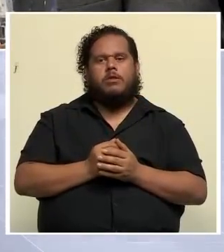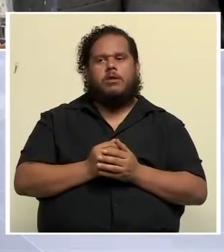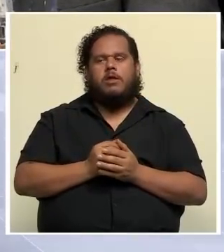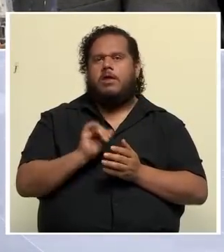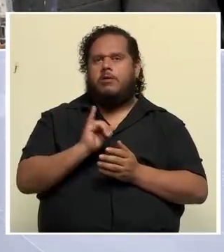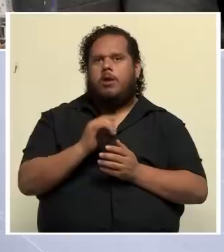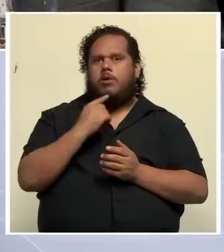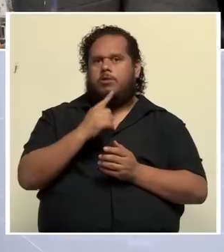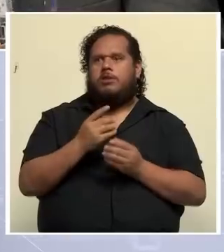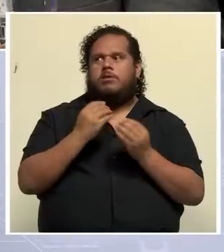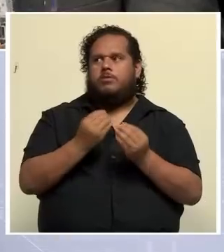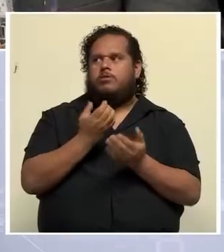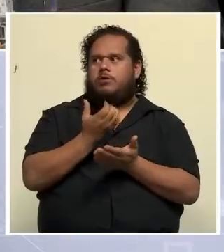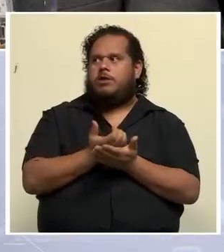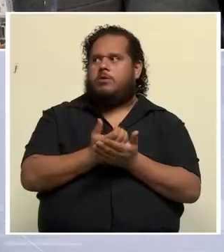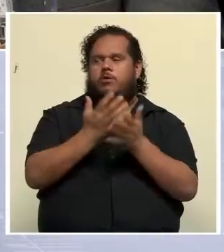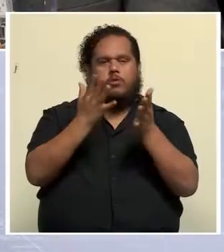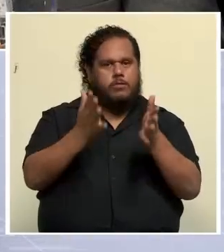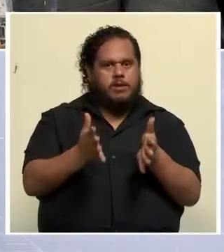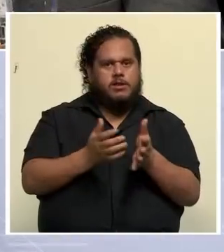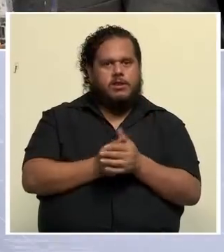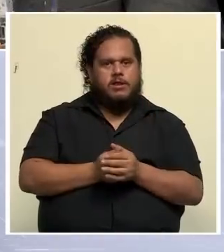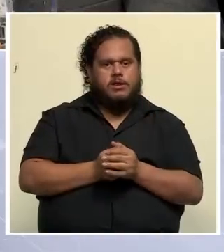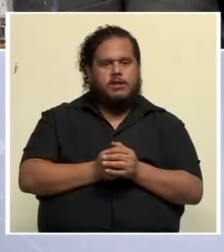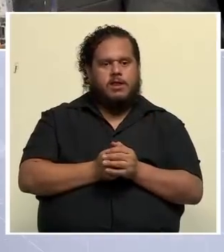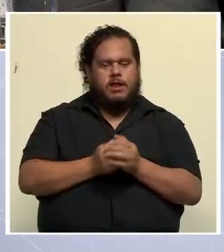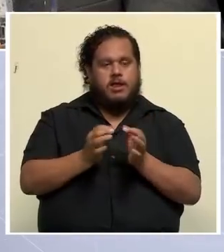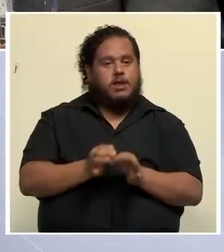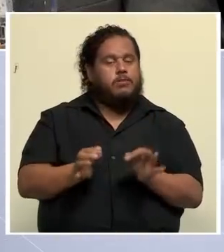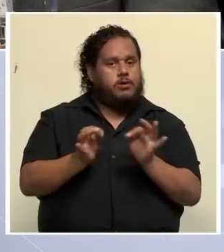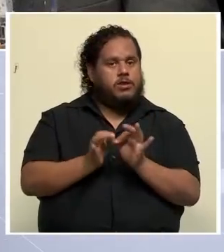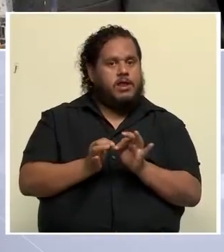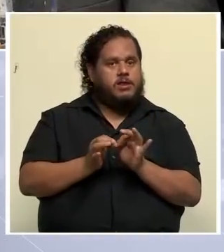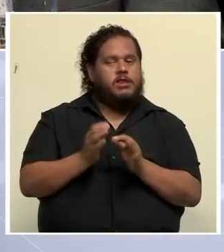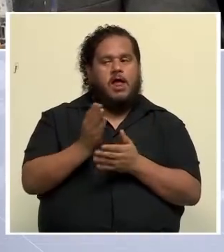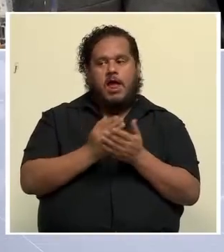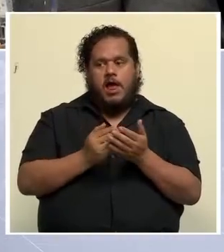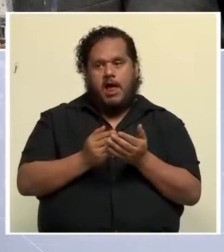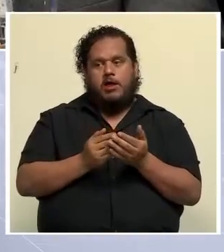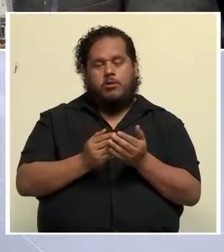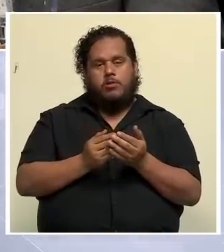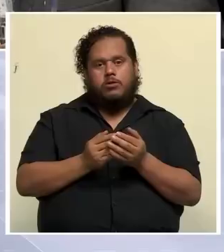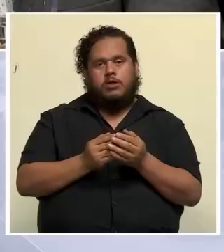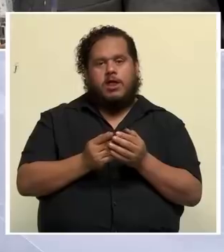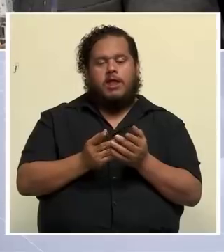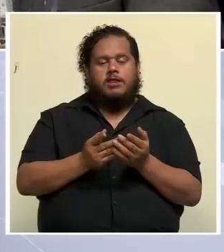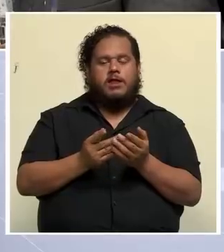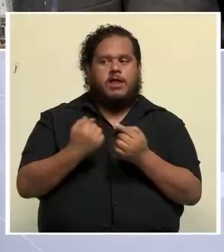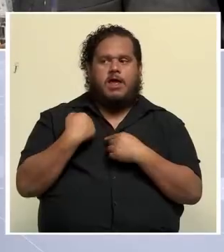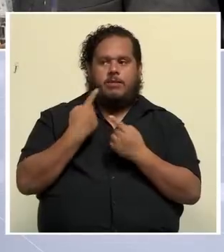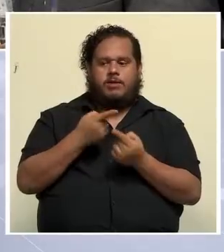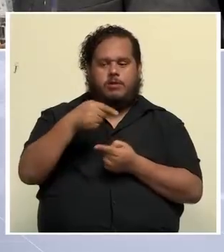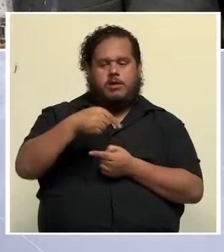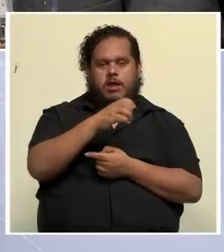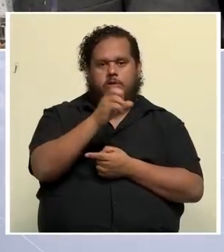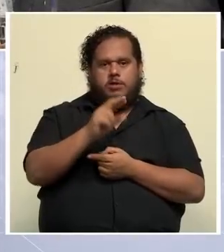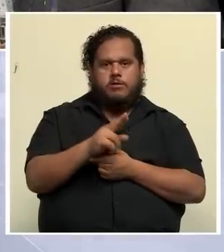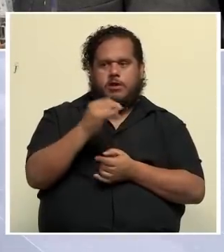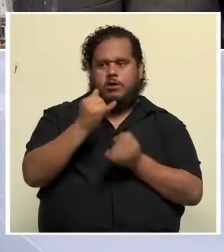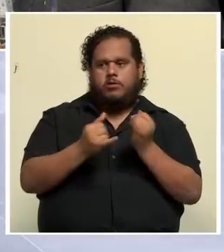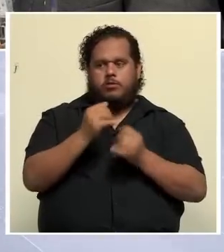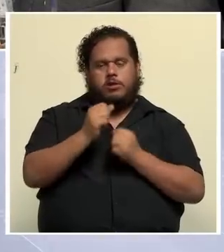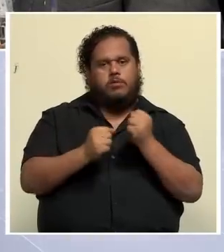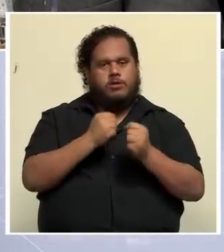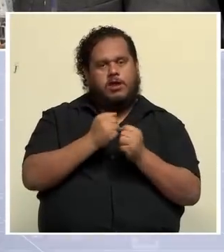lo dicen tantos economistas renombrados, algunos de los cuales han venido a Costa Rica en los últimos